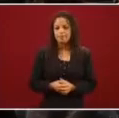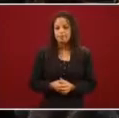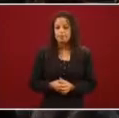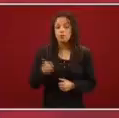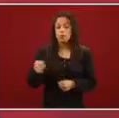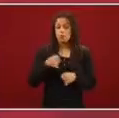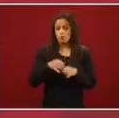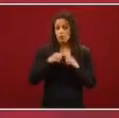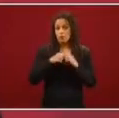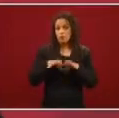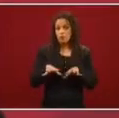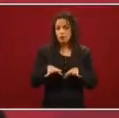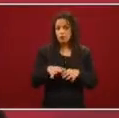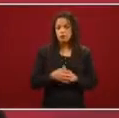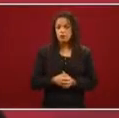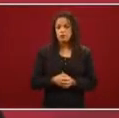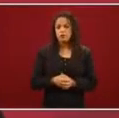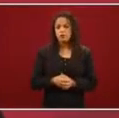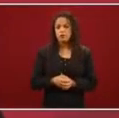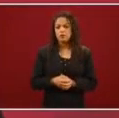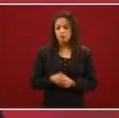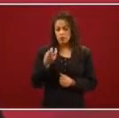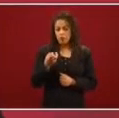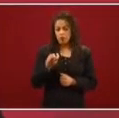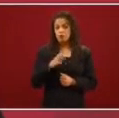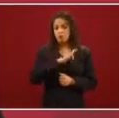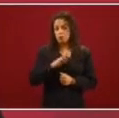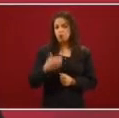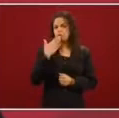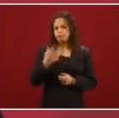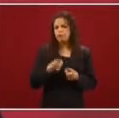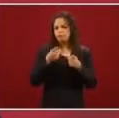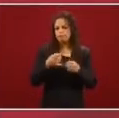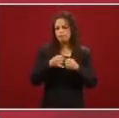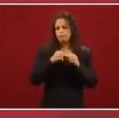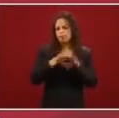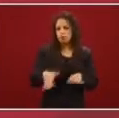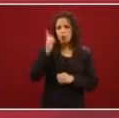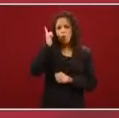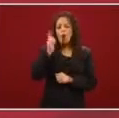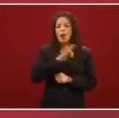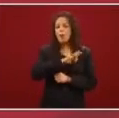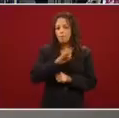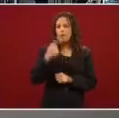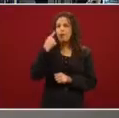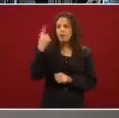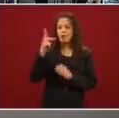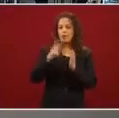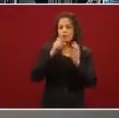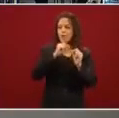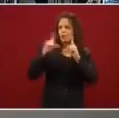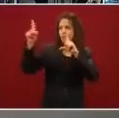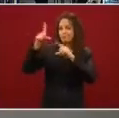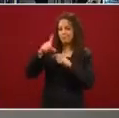dado, y ahorita este medio también es un medio más para dar información. No sé si pueden proyectar la figura, porque veo que reiteradamente no se entiende,